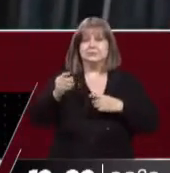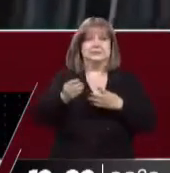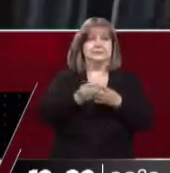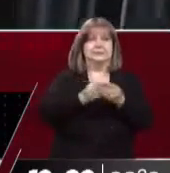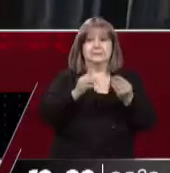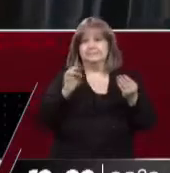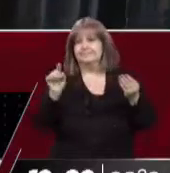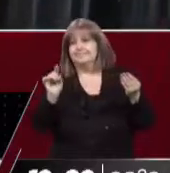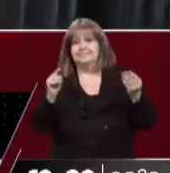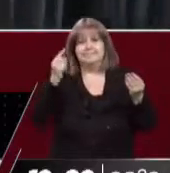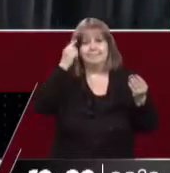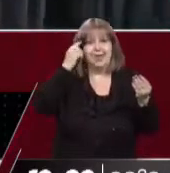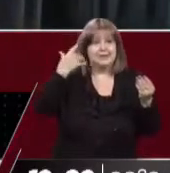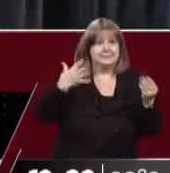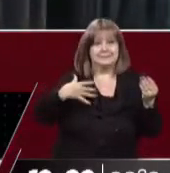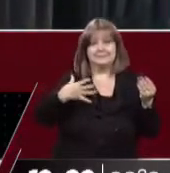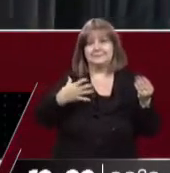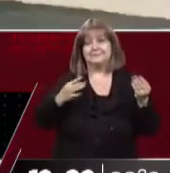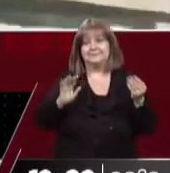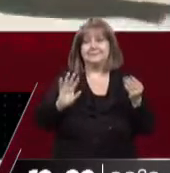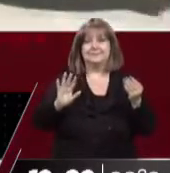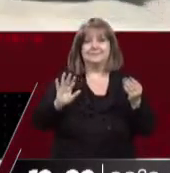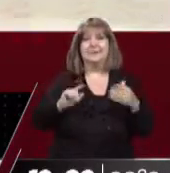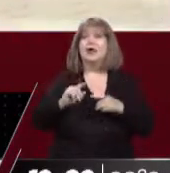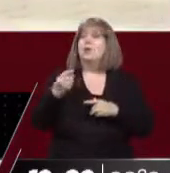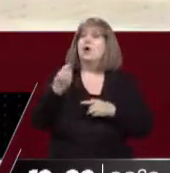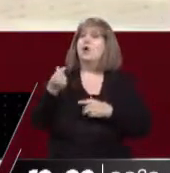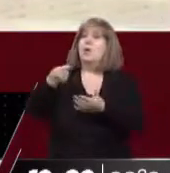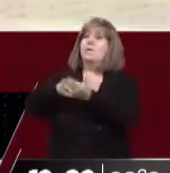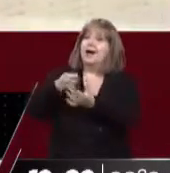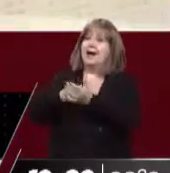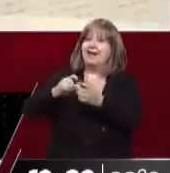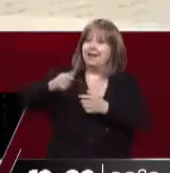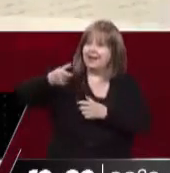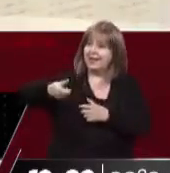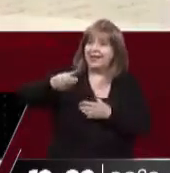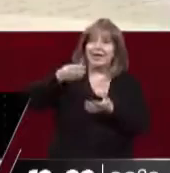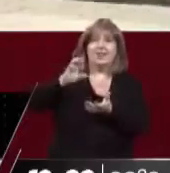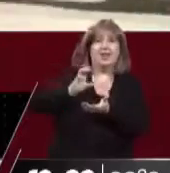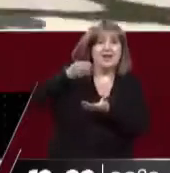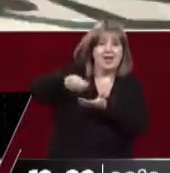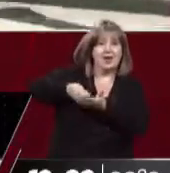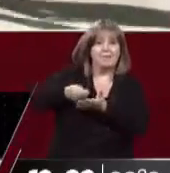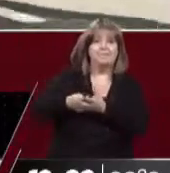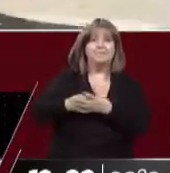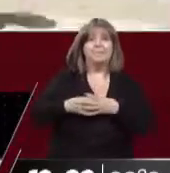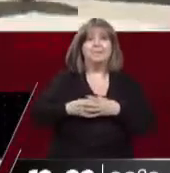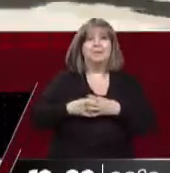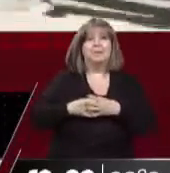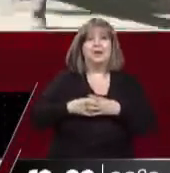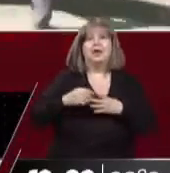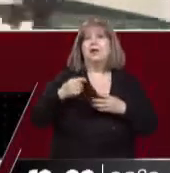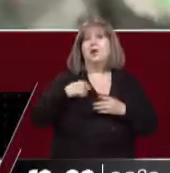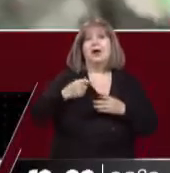precio. ¿Y la forma de pagar? ¿Qué se estila? ¿El efectivo? ¿La tarjeta de crédito? Crédito no recibimos. Recibimos